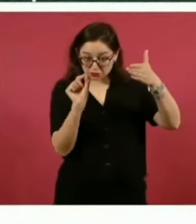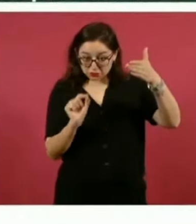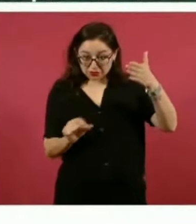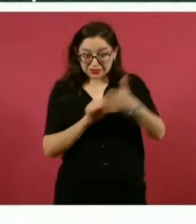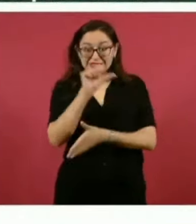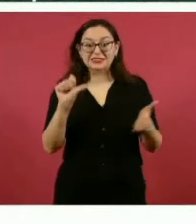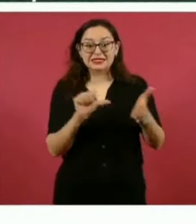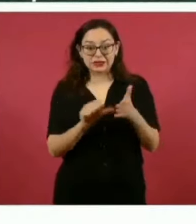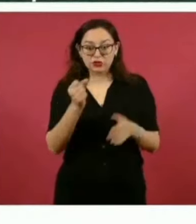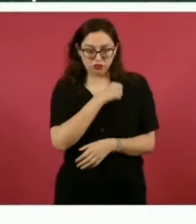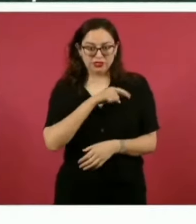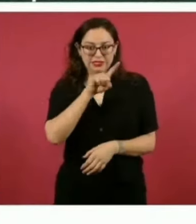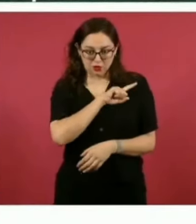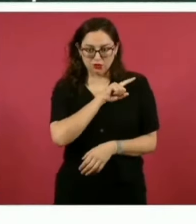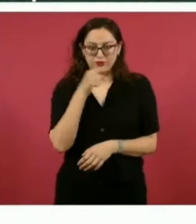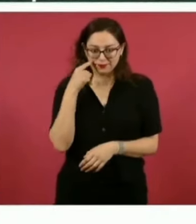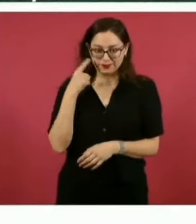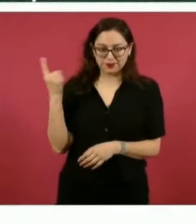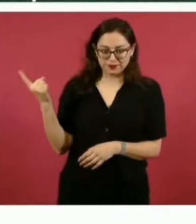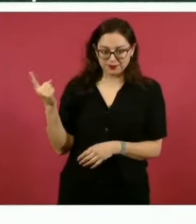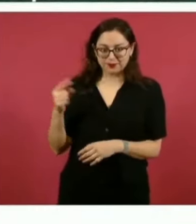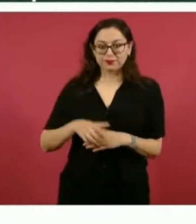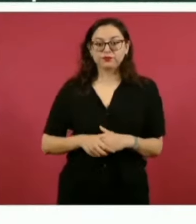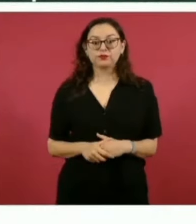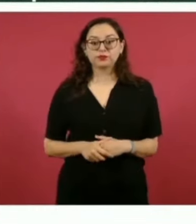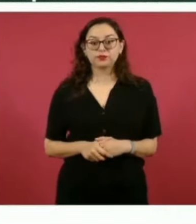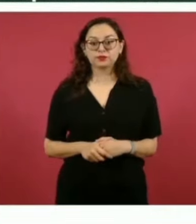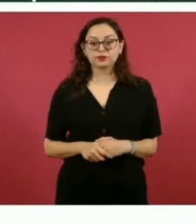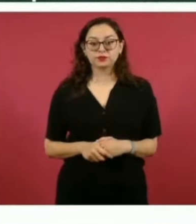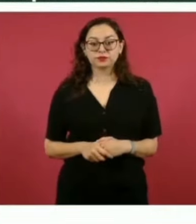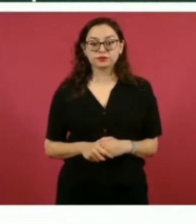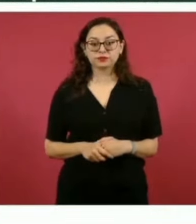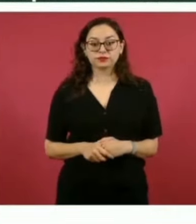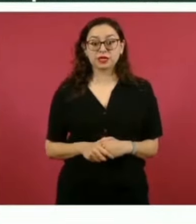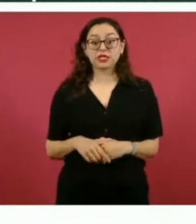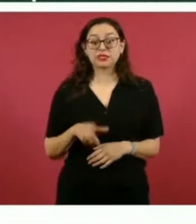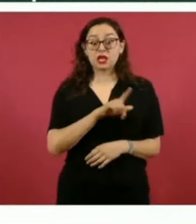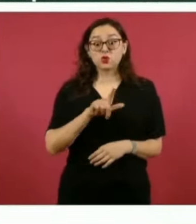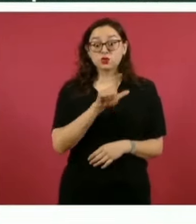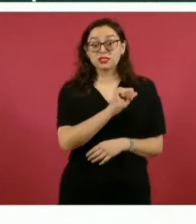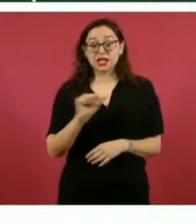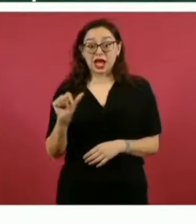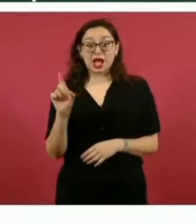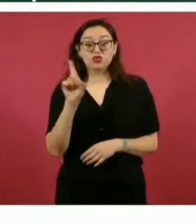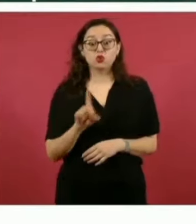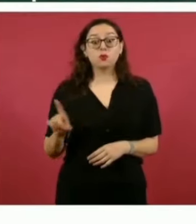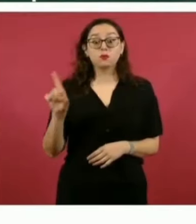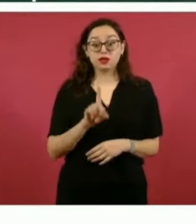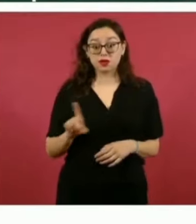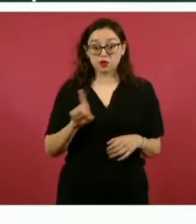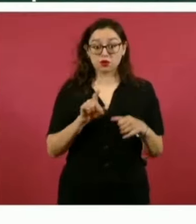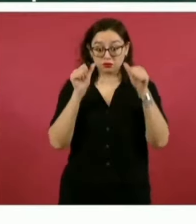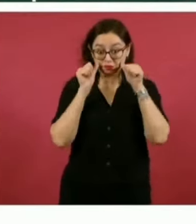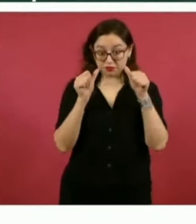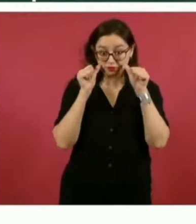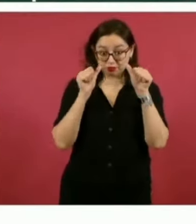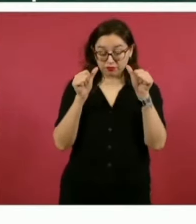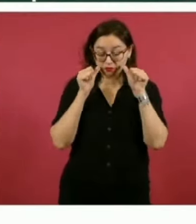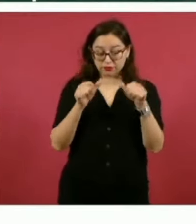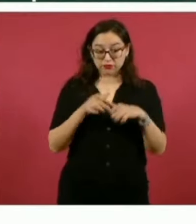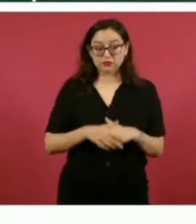centro de salud que está atendiendo de lunes a domingo. Como lo ven, al inicio de este año, en marzo,